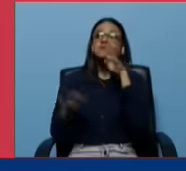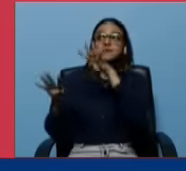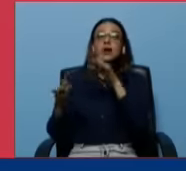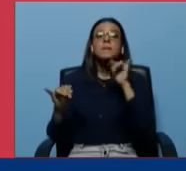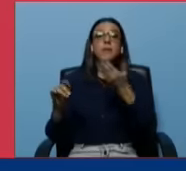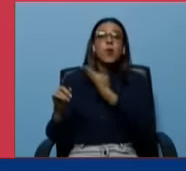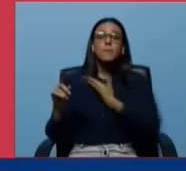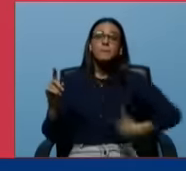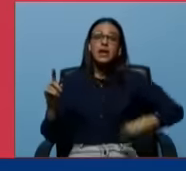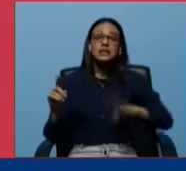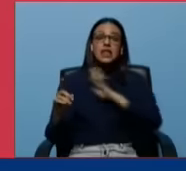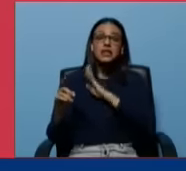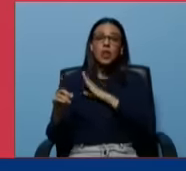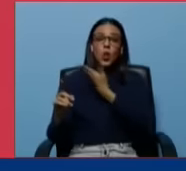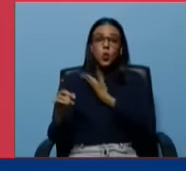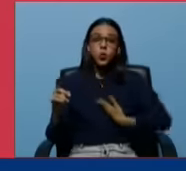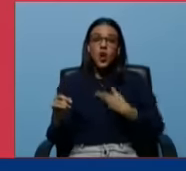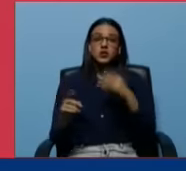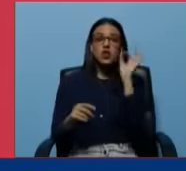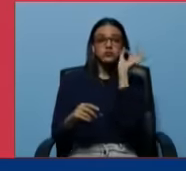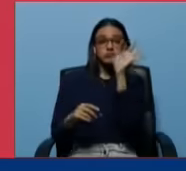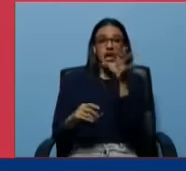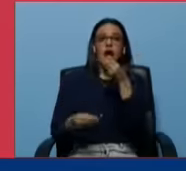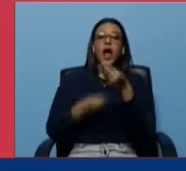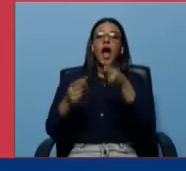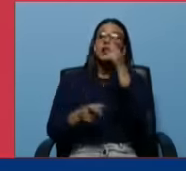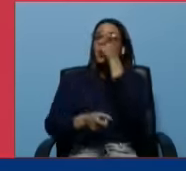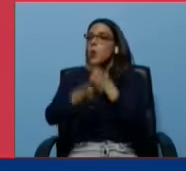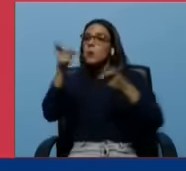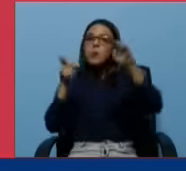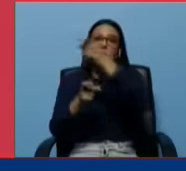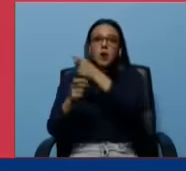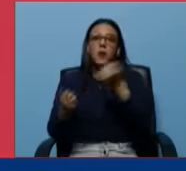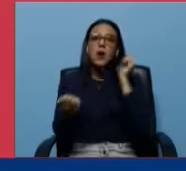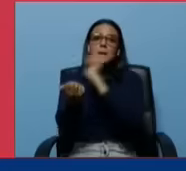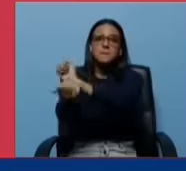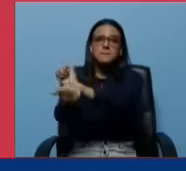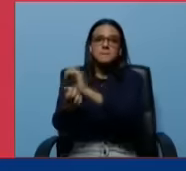presidente en esa política de persecución,